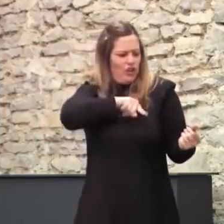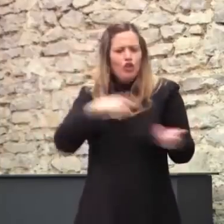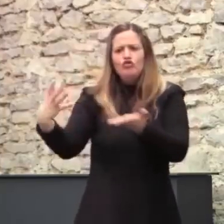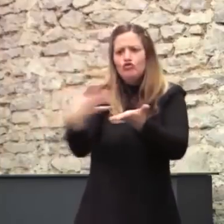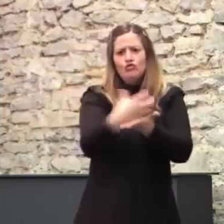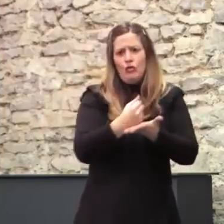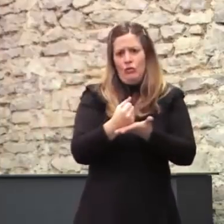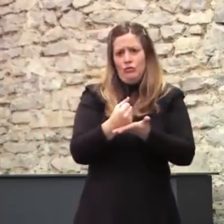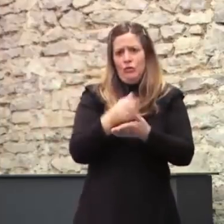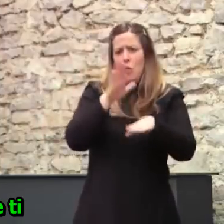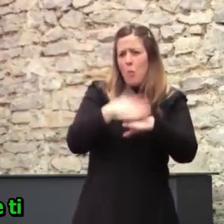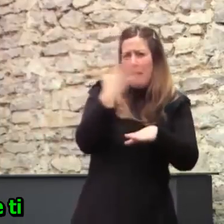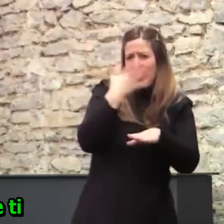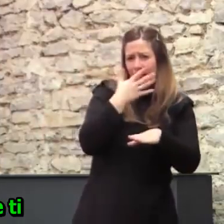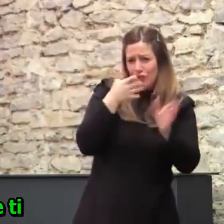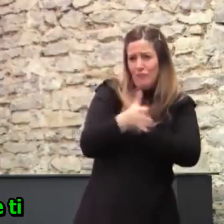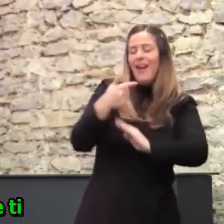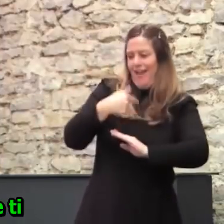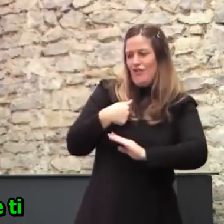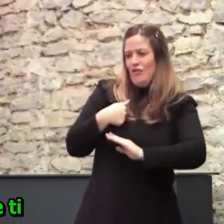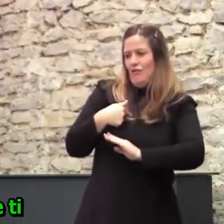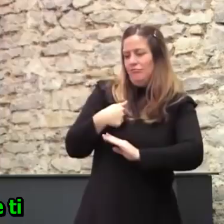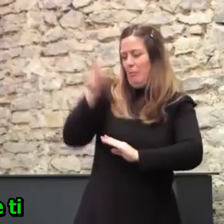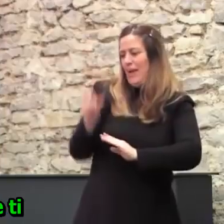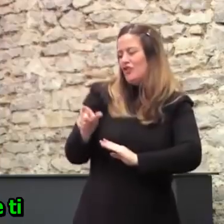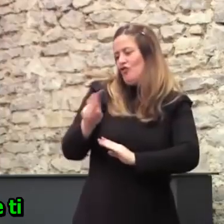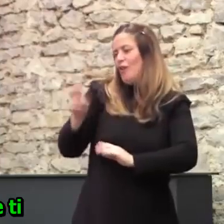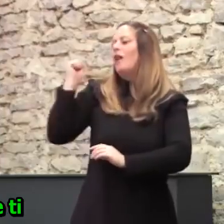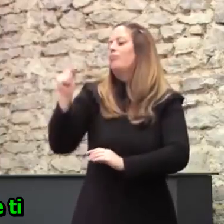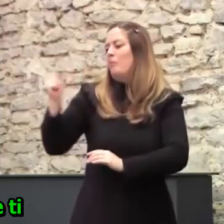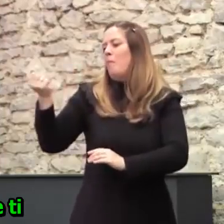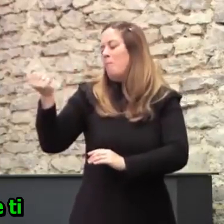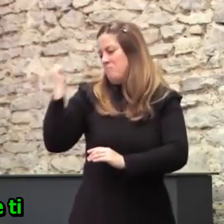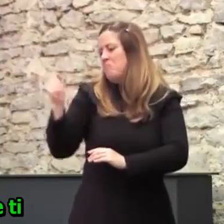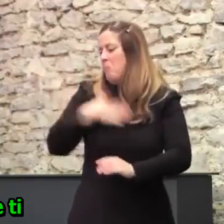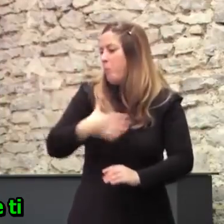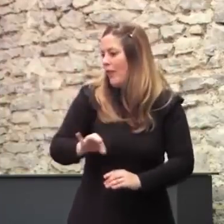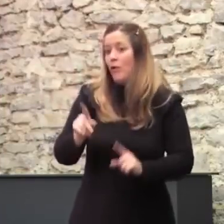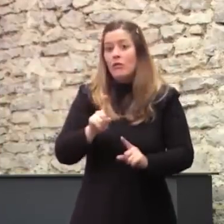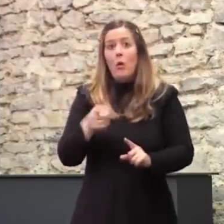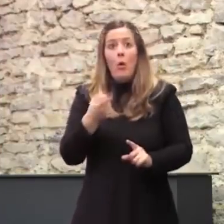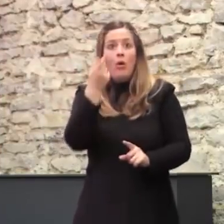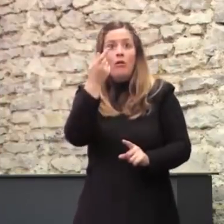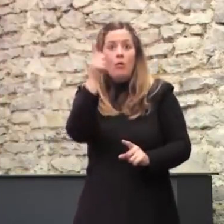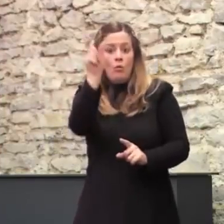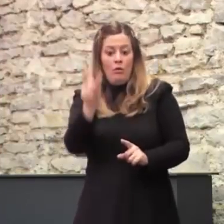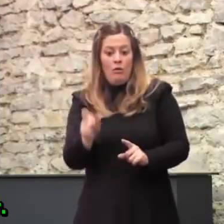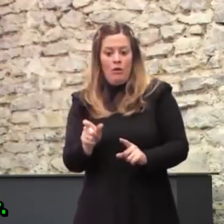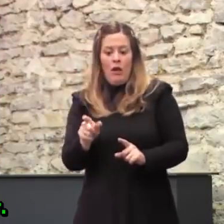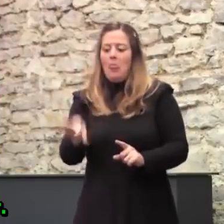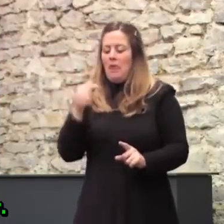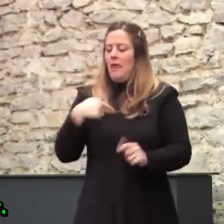Los celos no son motivo para matar a nadie, ¿no? Tampoco, por ejemplo, que una mujer decida divorciarse de ti es un motivo para matarla,